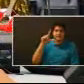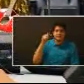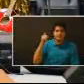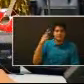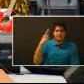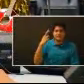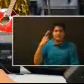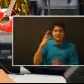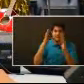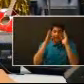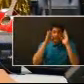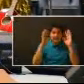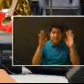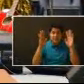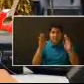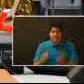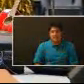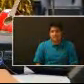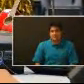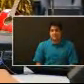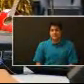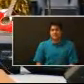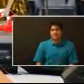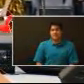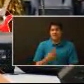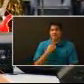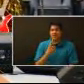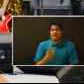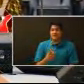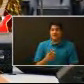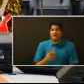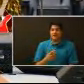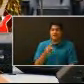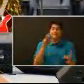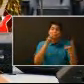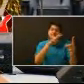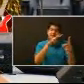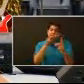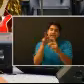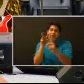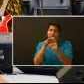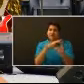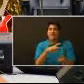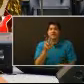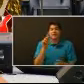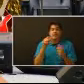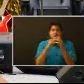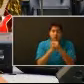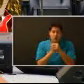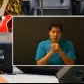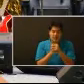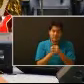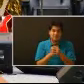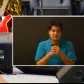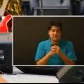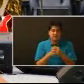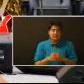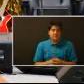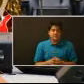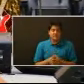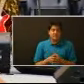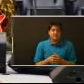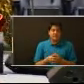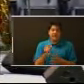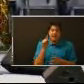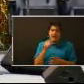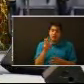sus discípulos, le dice, velad y orad, y los deja orando, los deja velando. Entonces tenían que